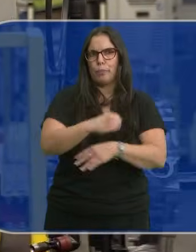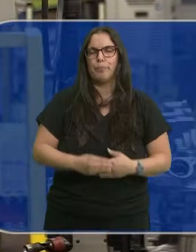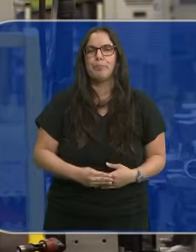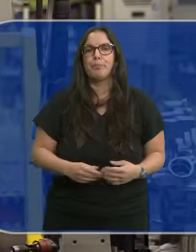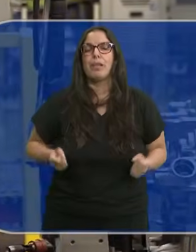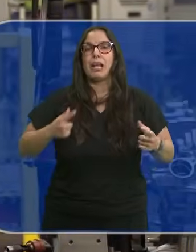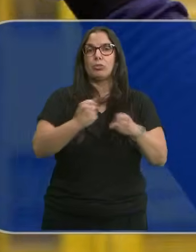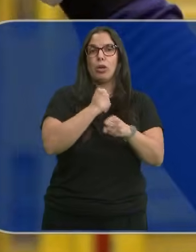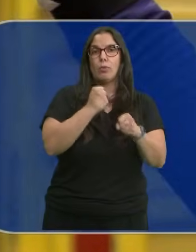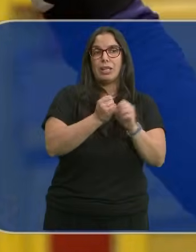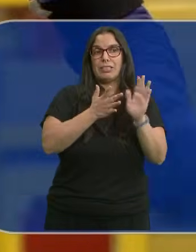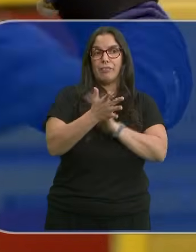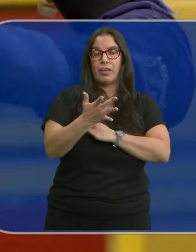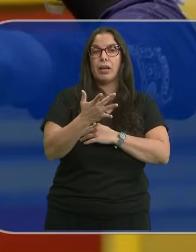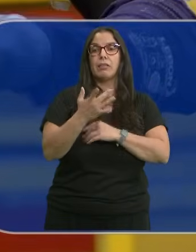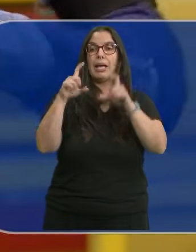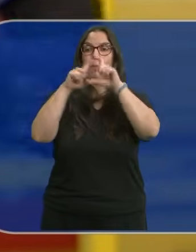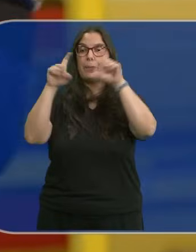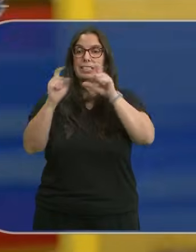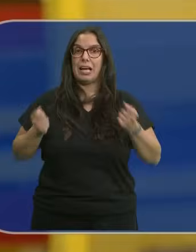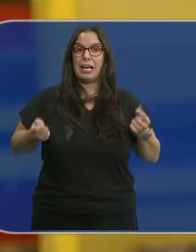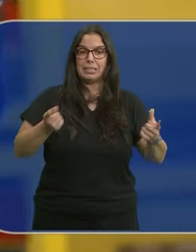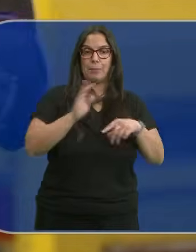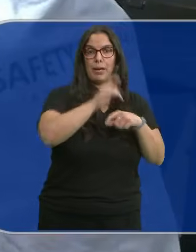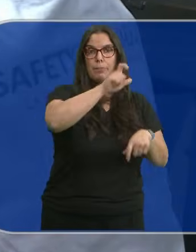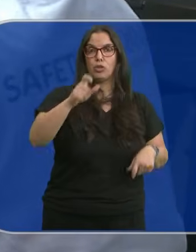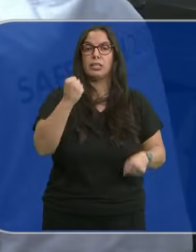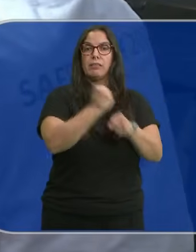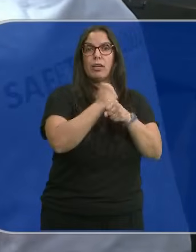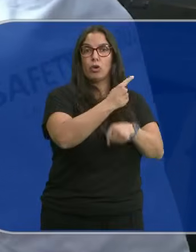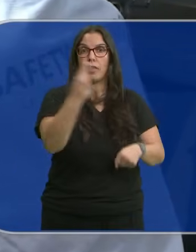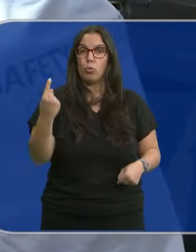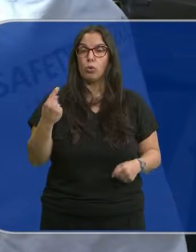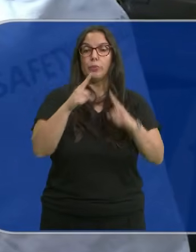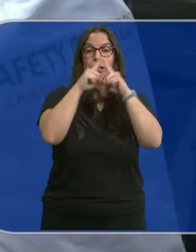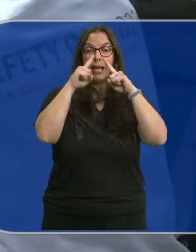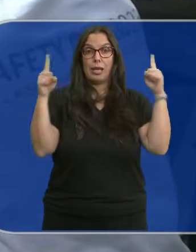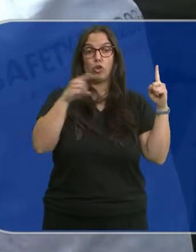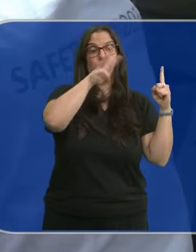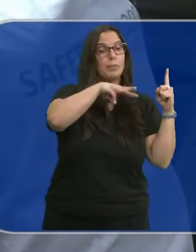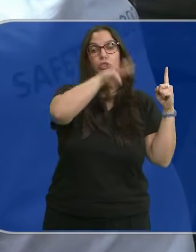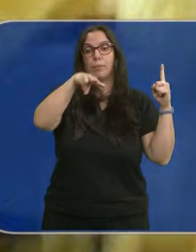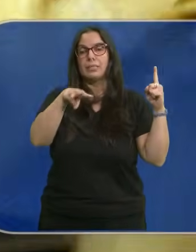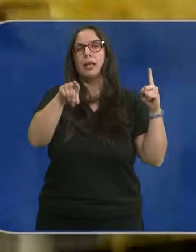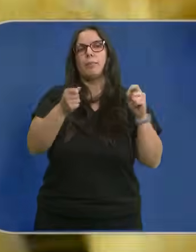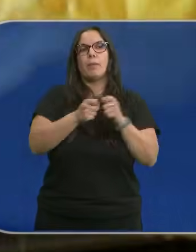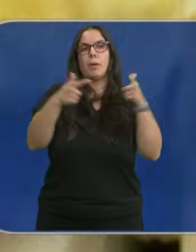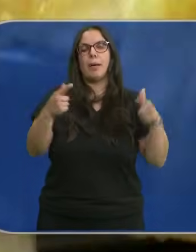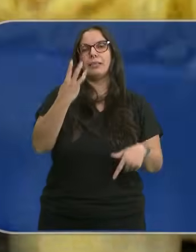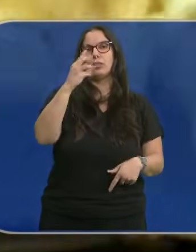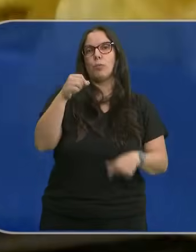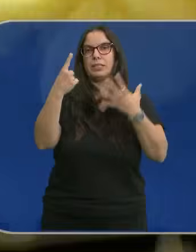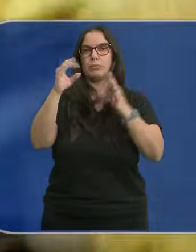coste laboral, o lo que es lo mismo, lo que gasta por nosotros una empresa, ha subido en el segundo trimestre un 3,6% en Castilla y León. Asciende así